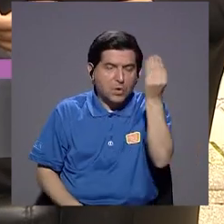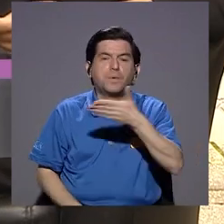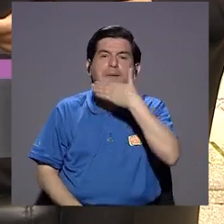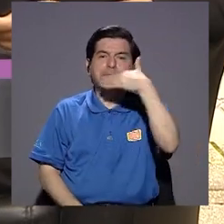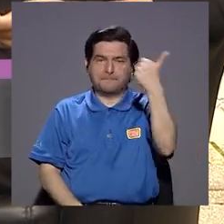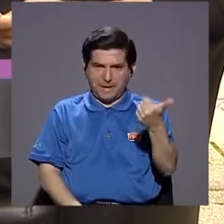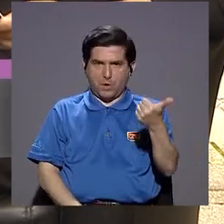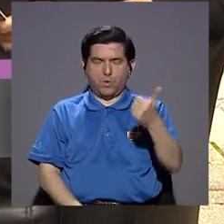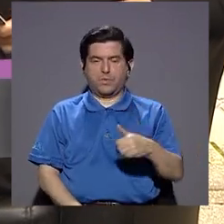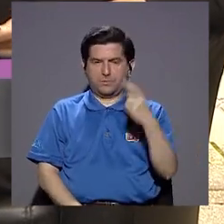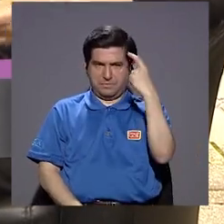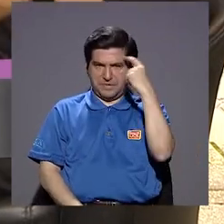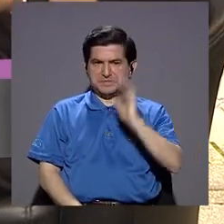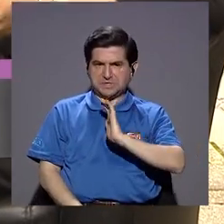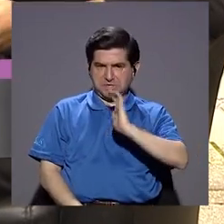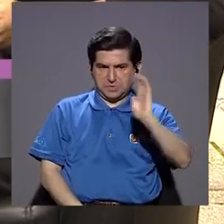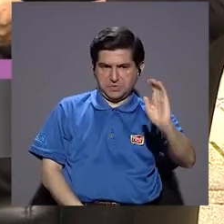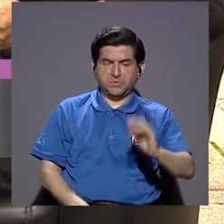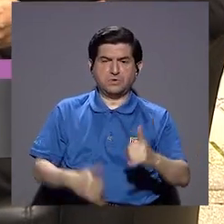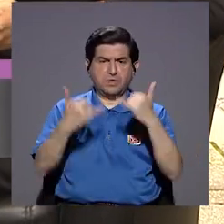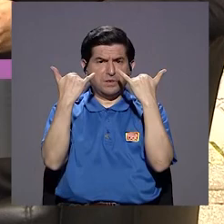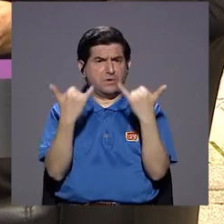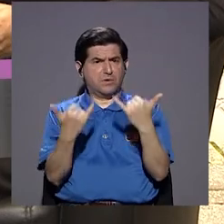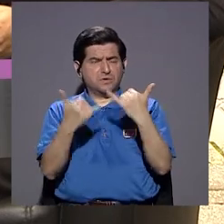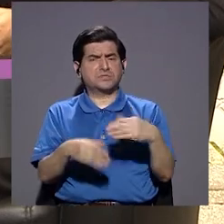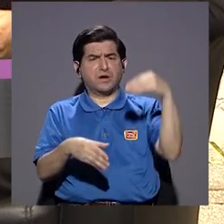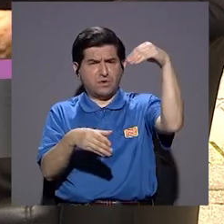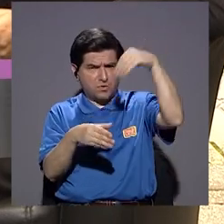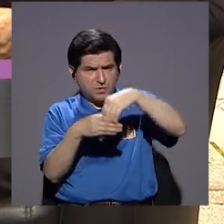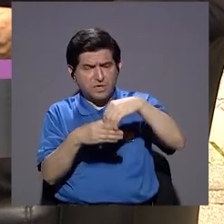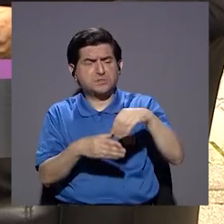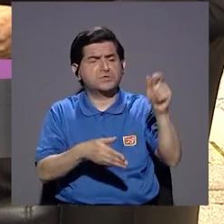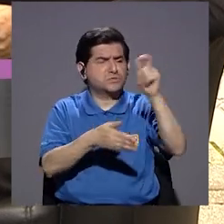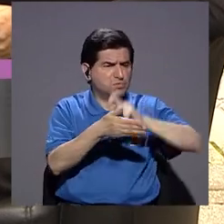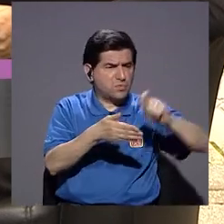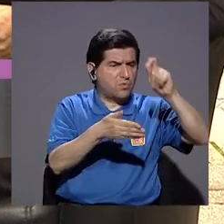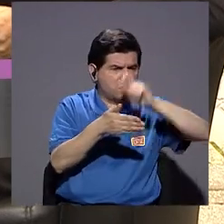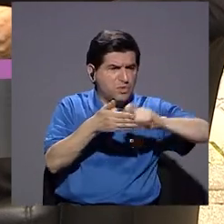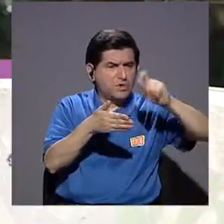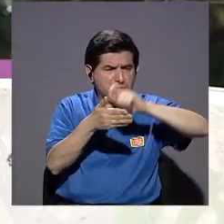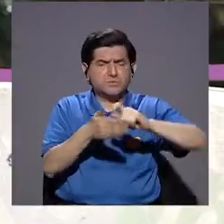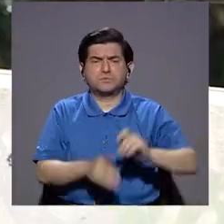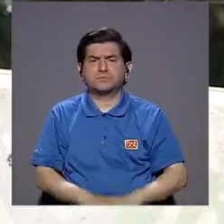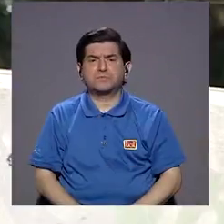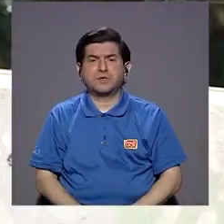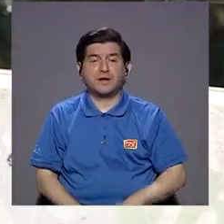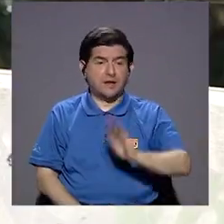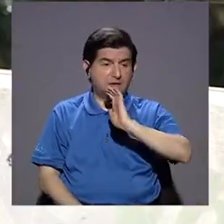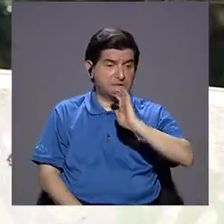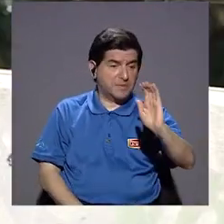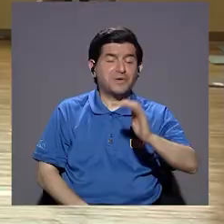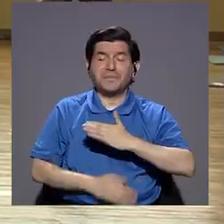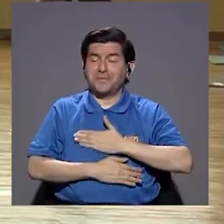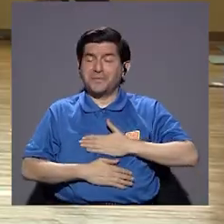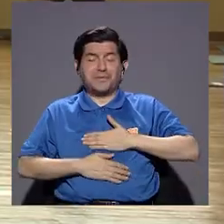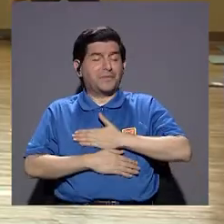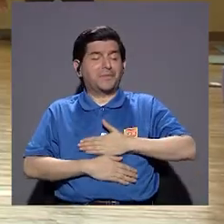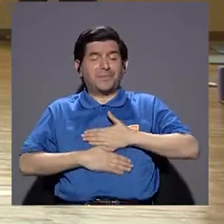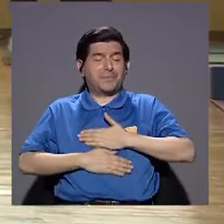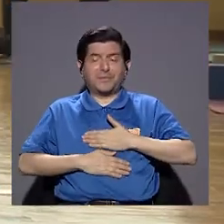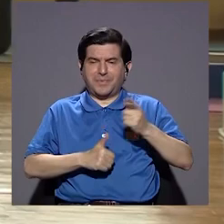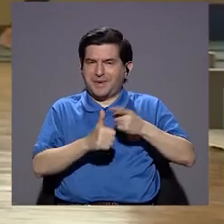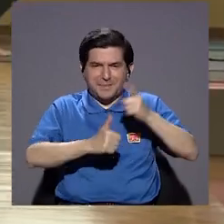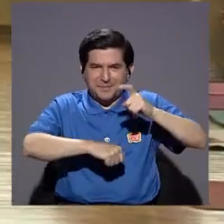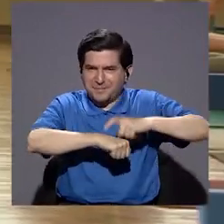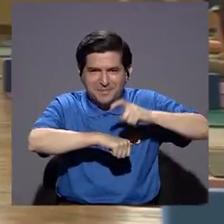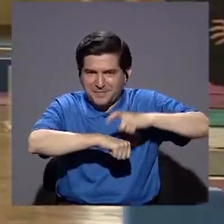pues hasta es mejor, ¿no? Para un niño. Ahora se está, por ejemplo, incluyendo mucho en escuelas, porque para un niño es muy divertido, ¿no?